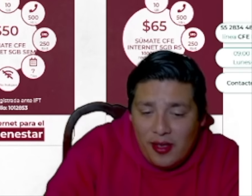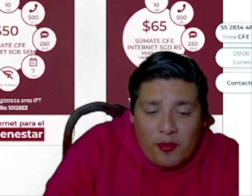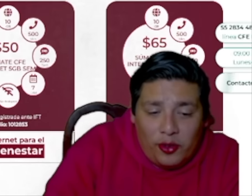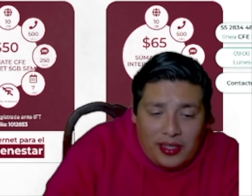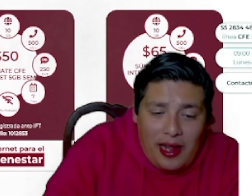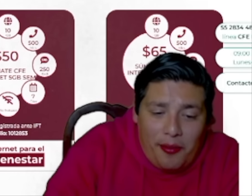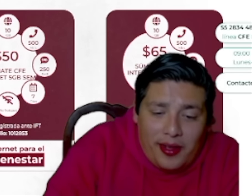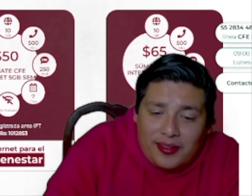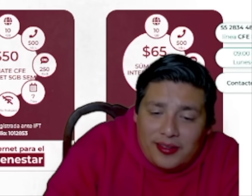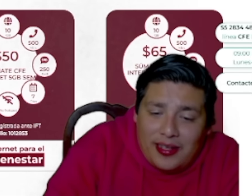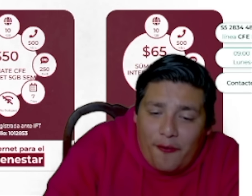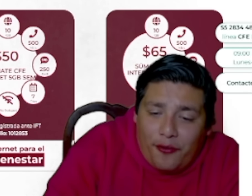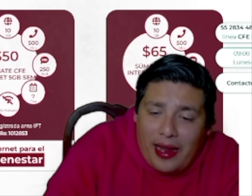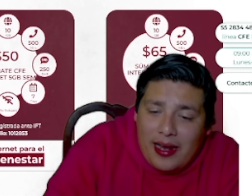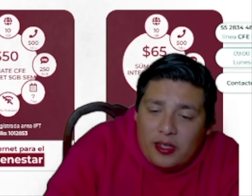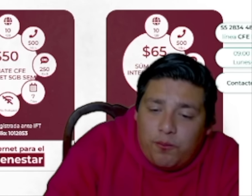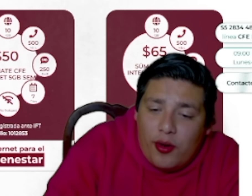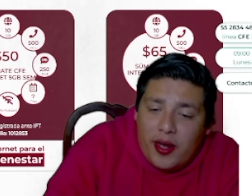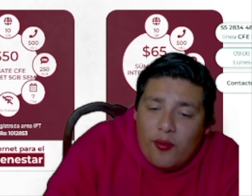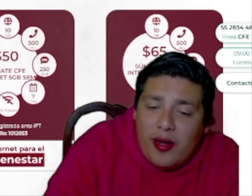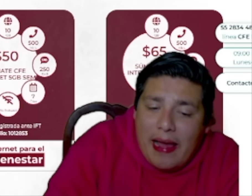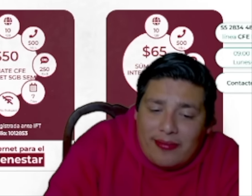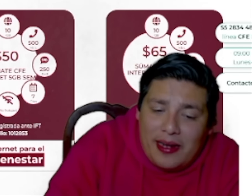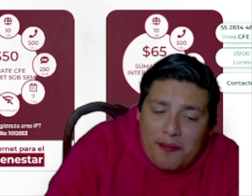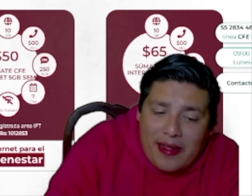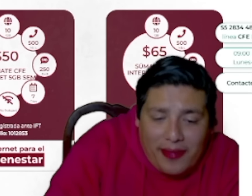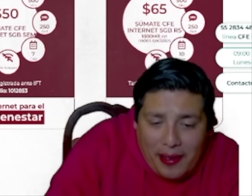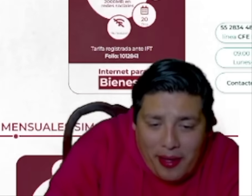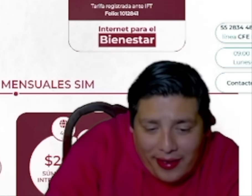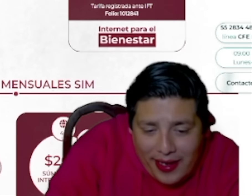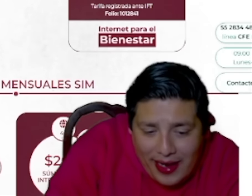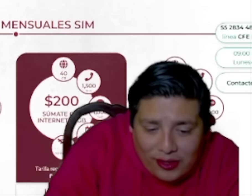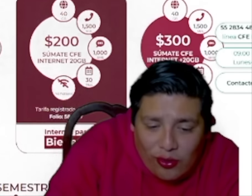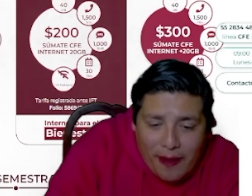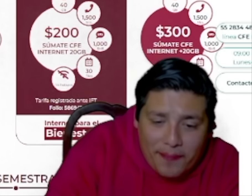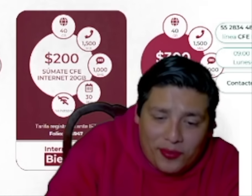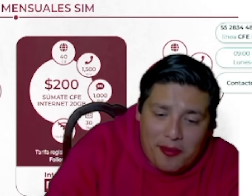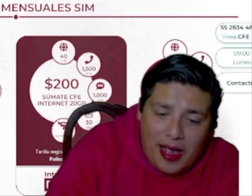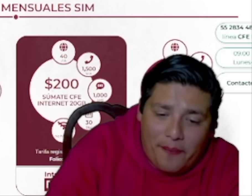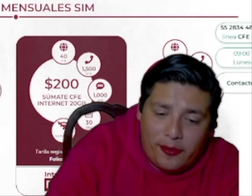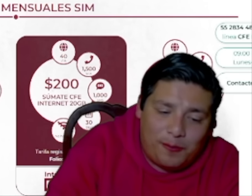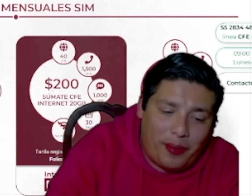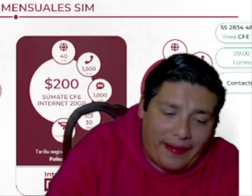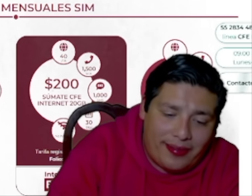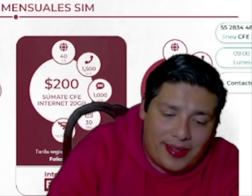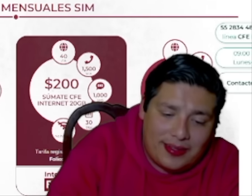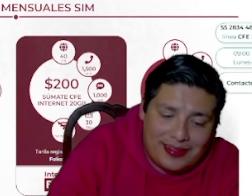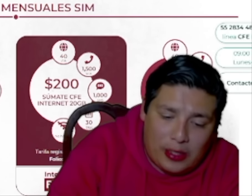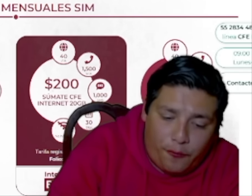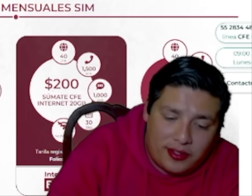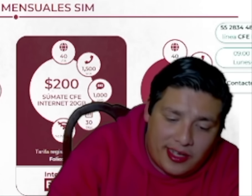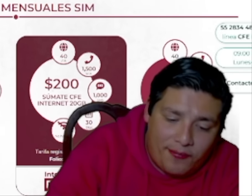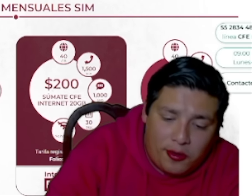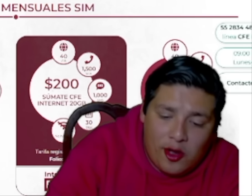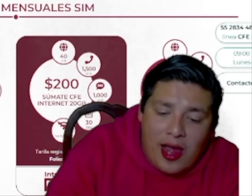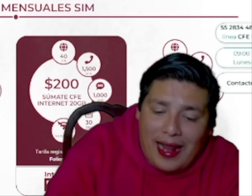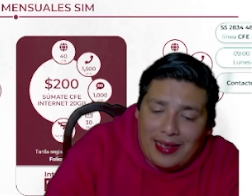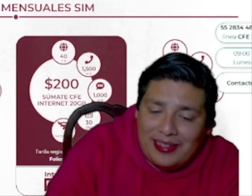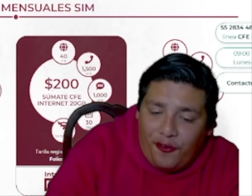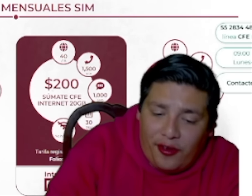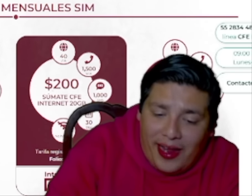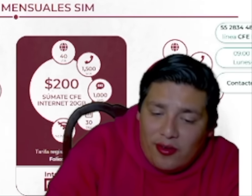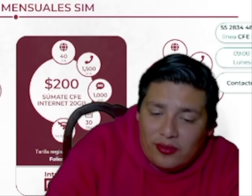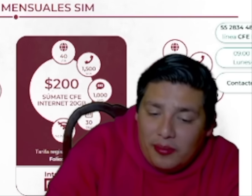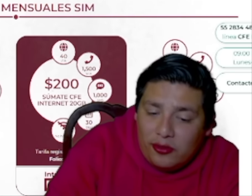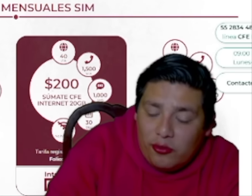al internet? Pues que la verdad CFE les pone una tremenda madrina. Solamente veamos los paquetes que está ofreciendo